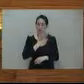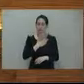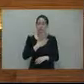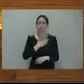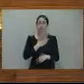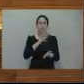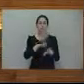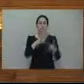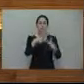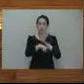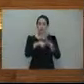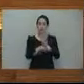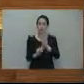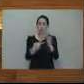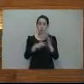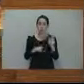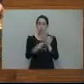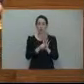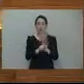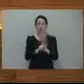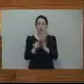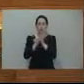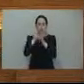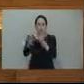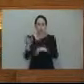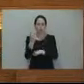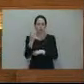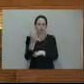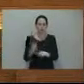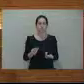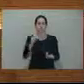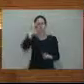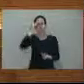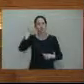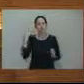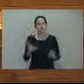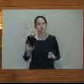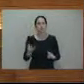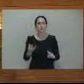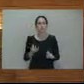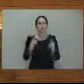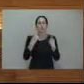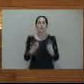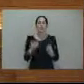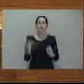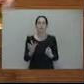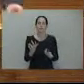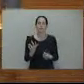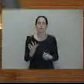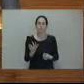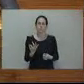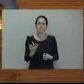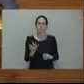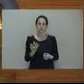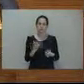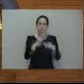este proyecto de ley desde dos puntos de vista. En primer lugar, nos parecía que era necesario armonizar, por una parte,